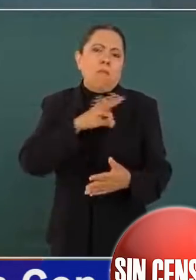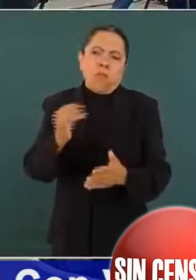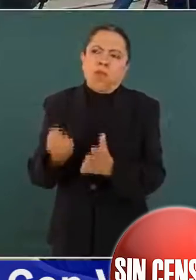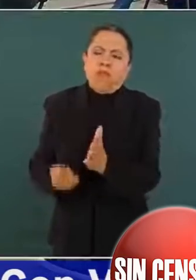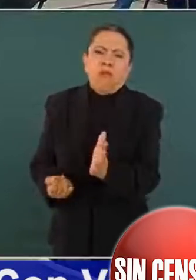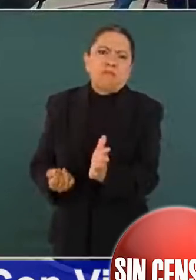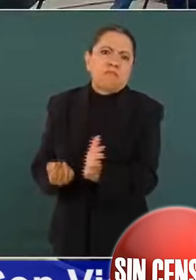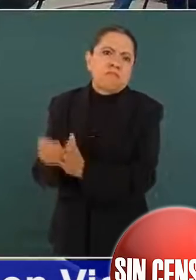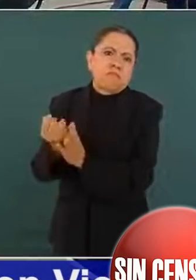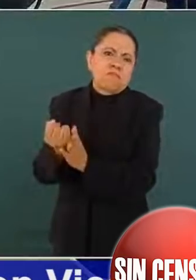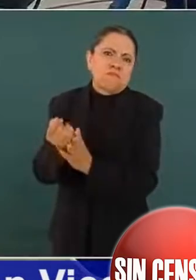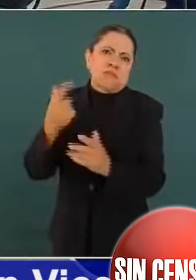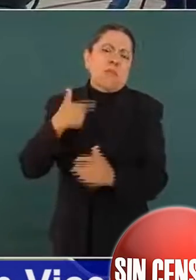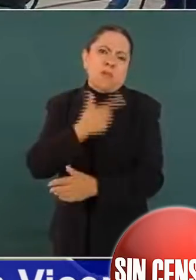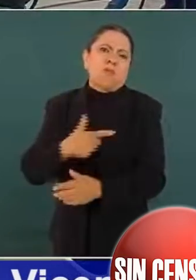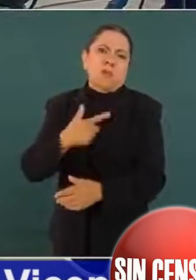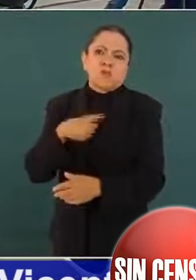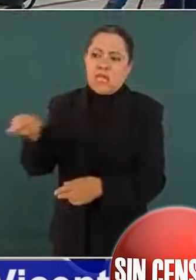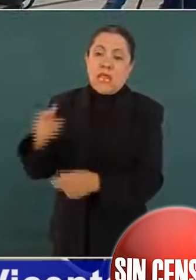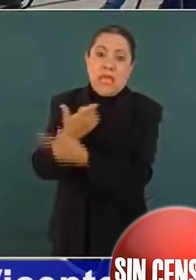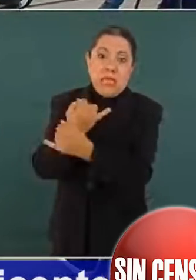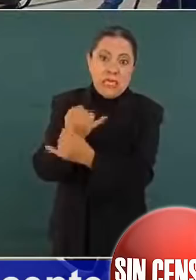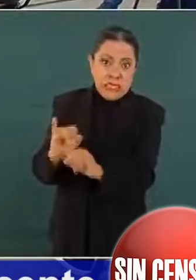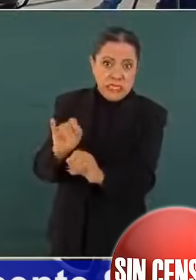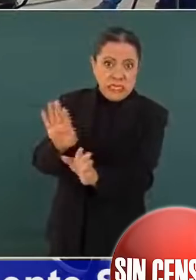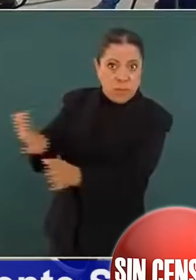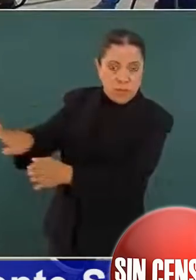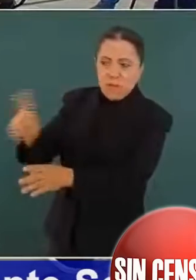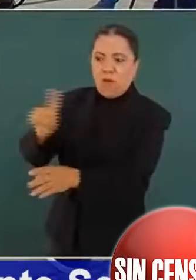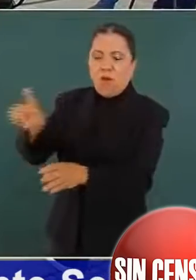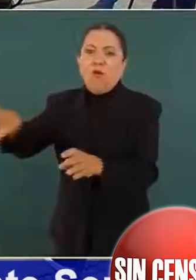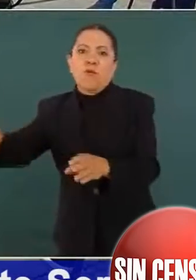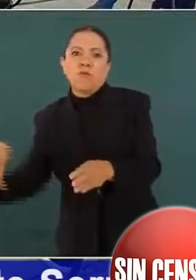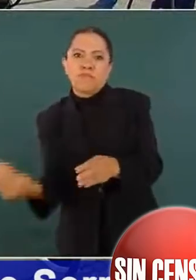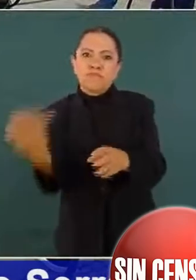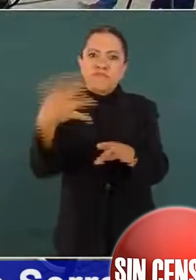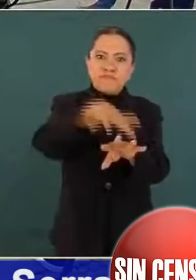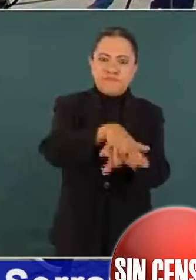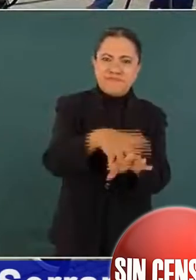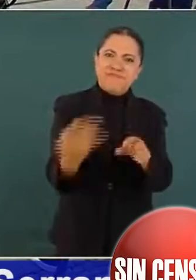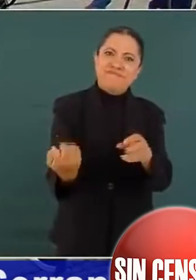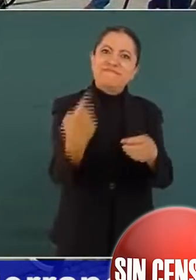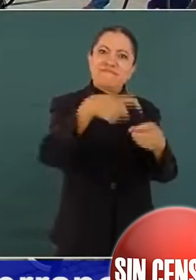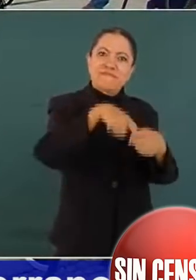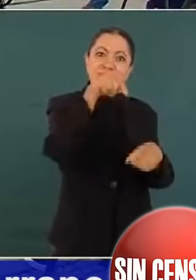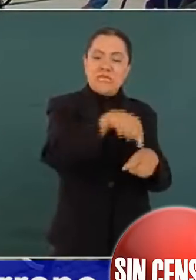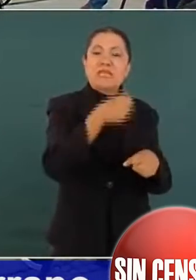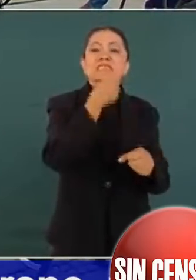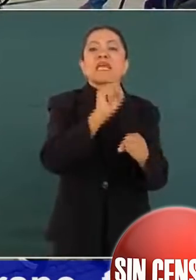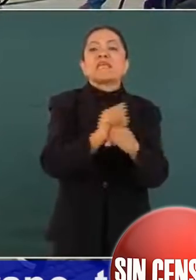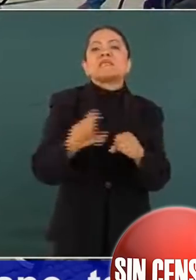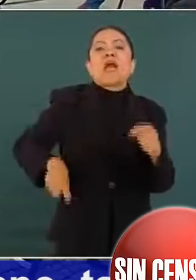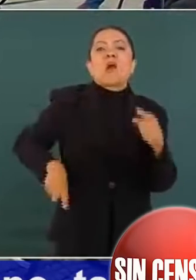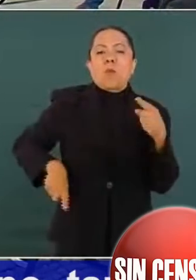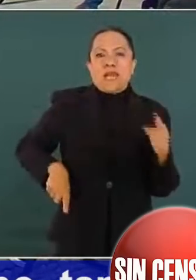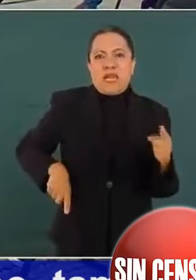a la Secretaría de Gobernación y que